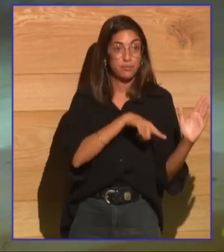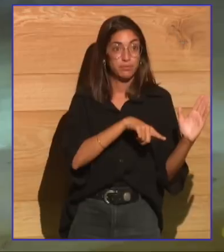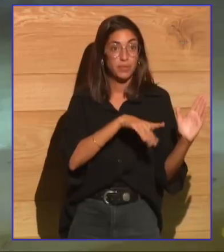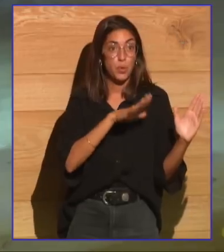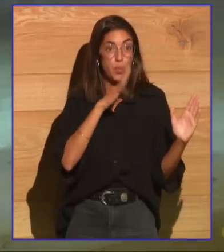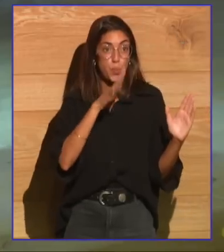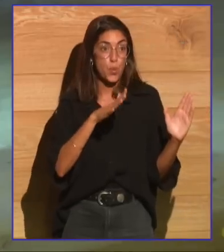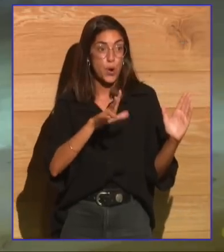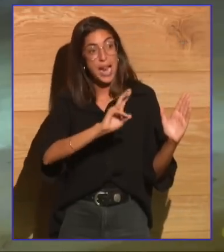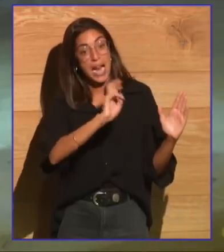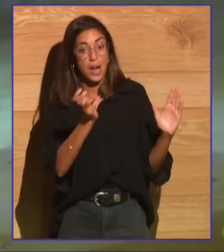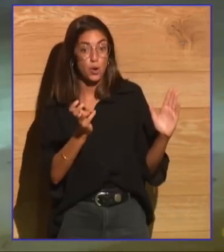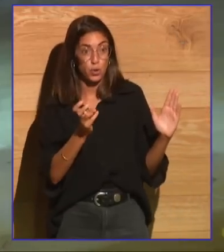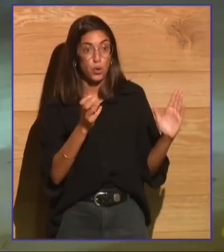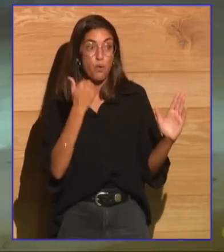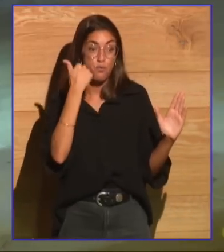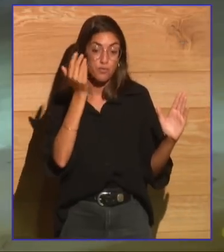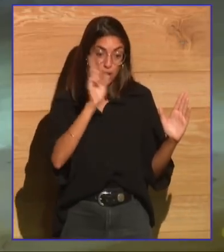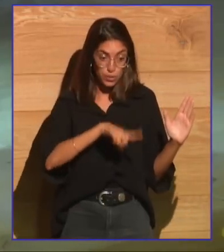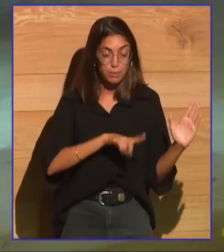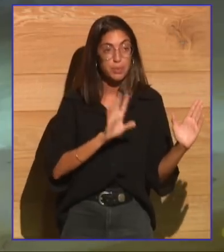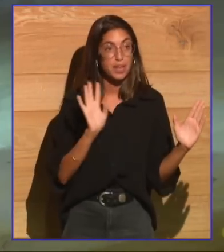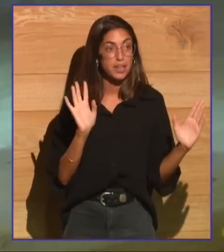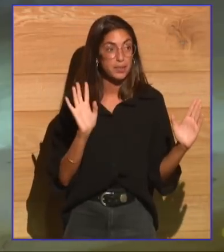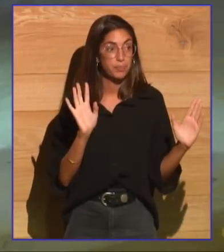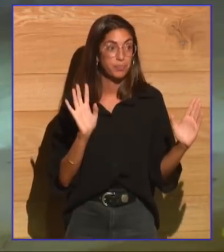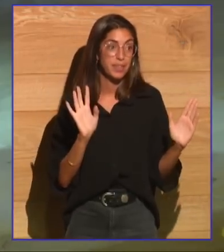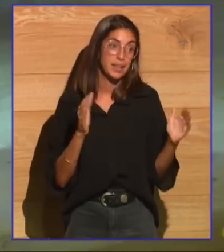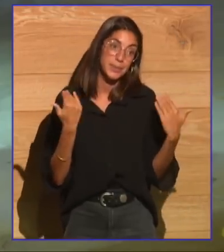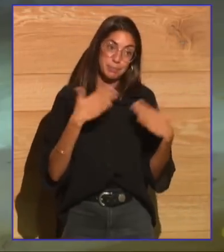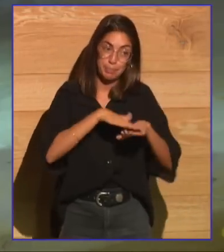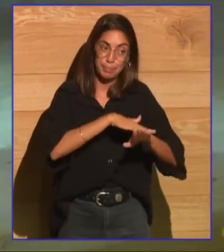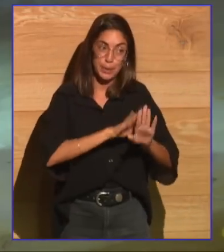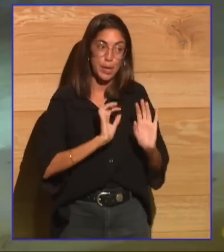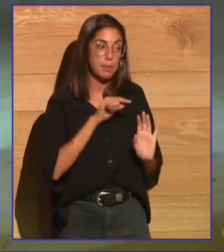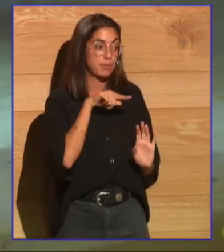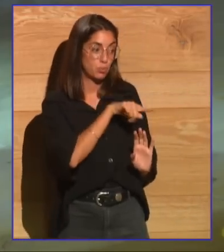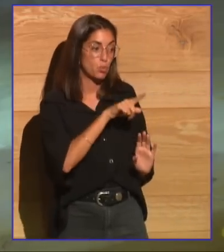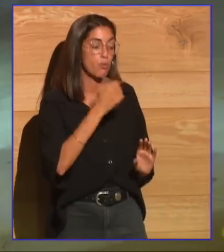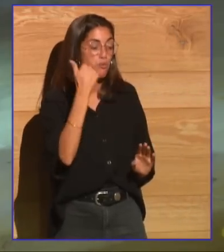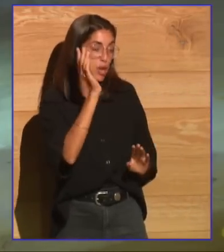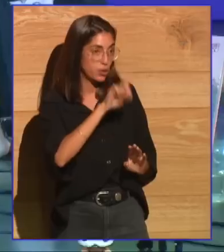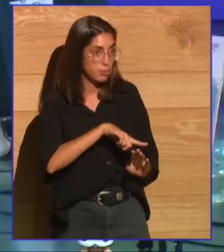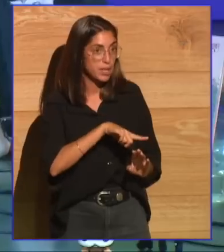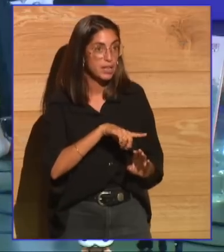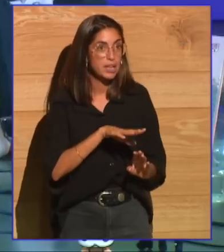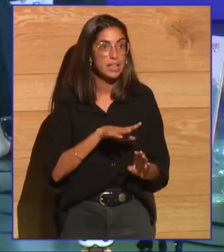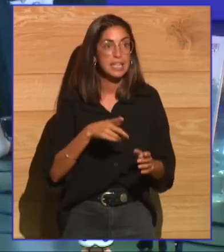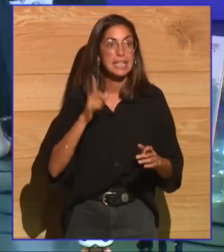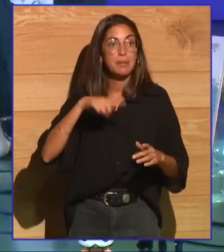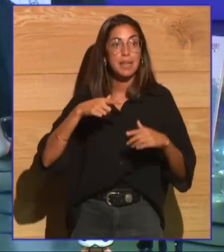caro porque el otro era guapo de los hermanos calatrava personales lleva una camiseta de este